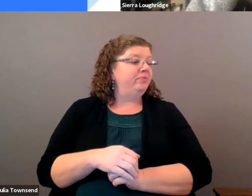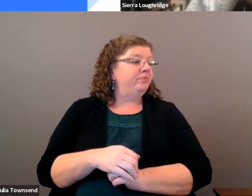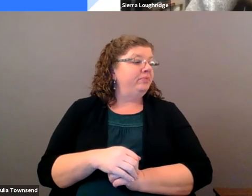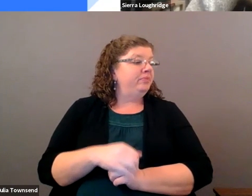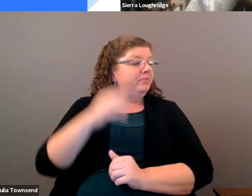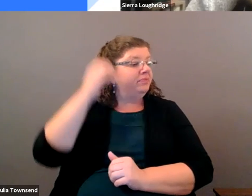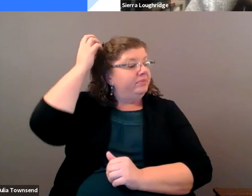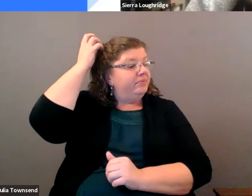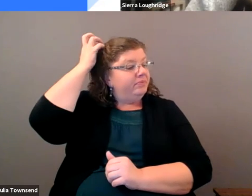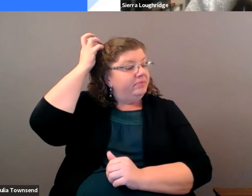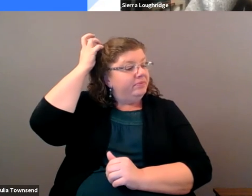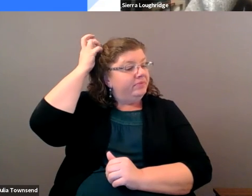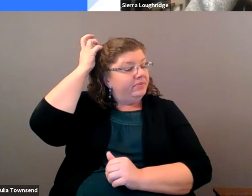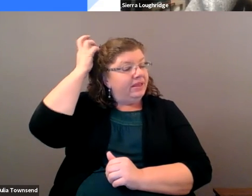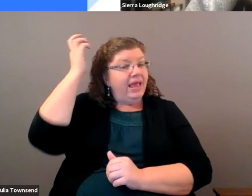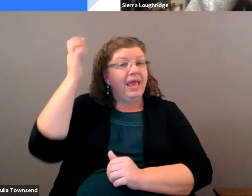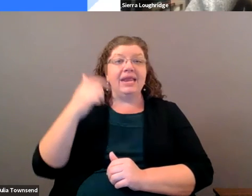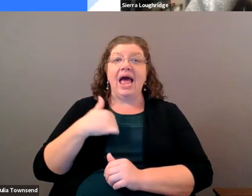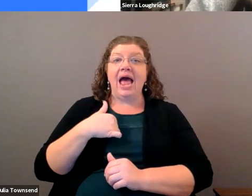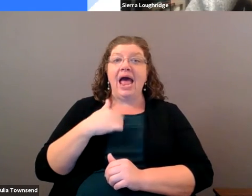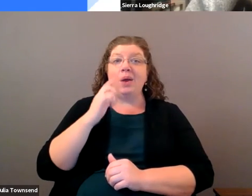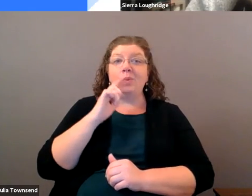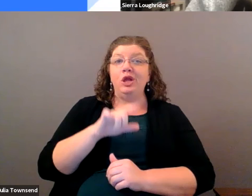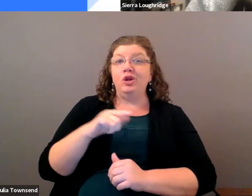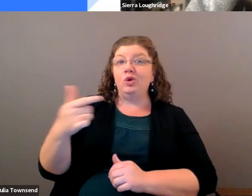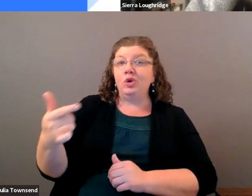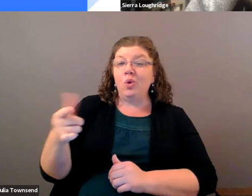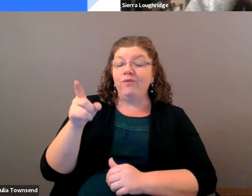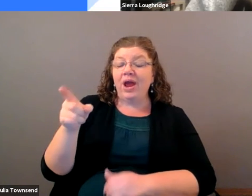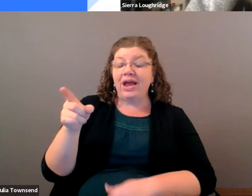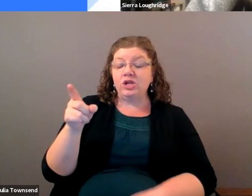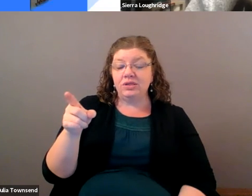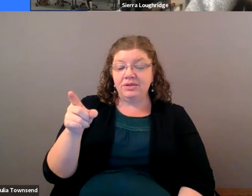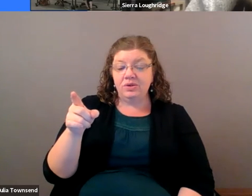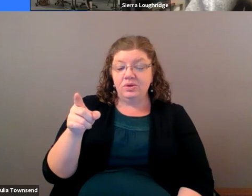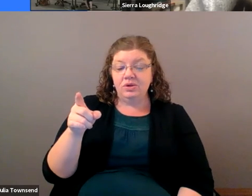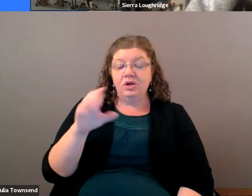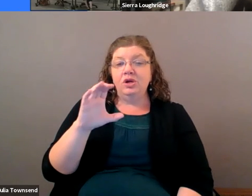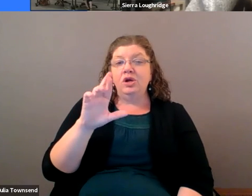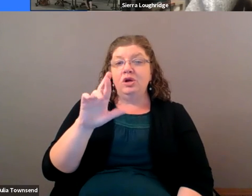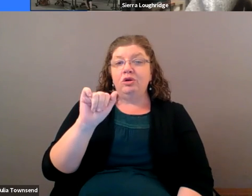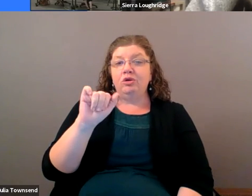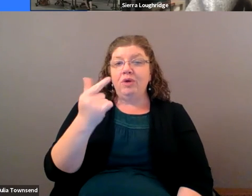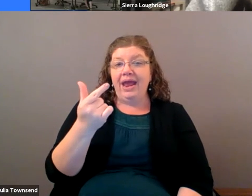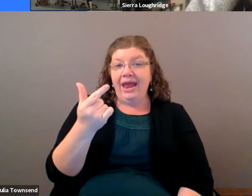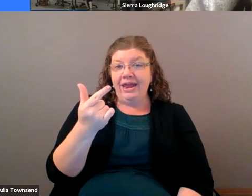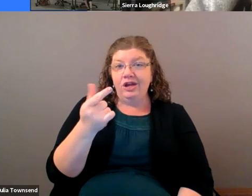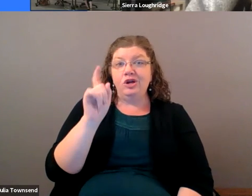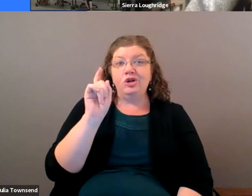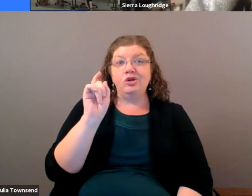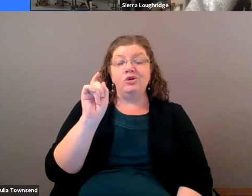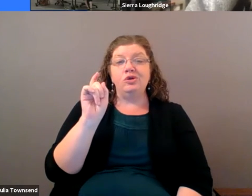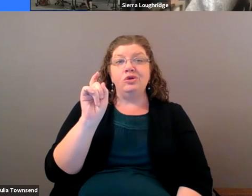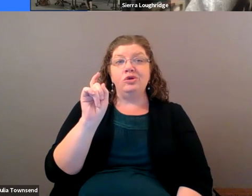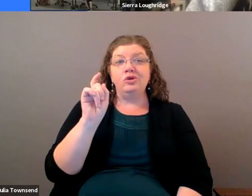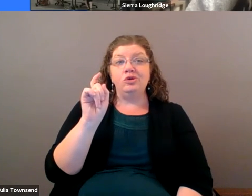a la señora Escobedo. Y bueno, yo le voy a pasar la palabra a Craig, que va a estar